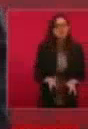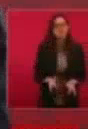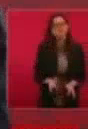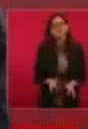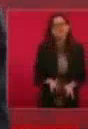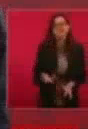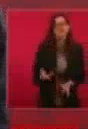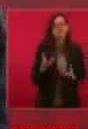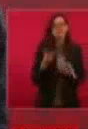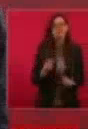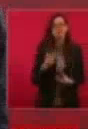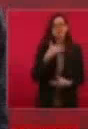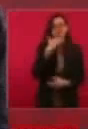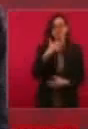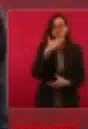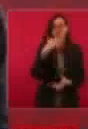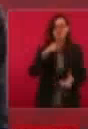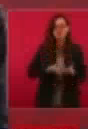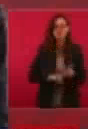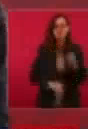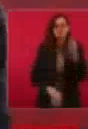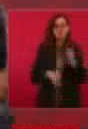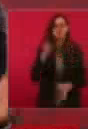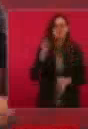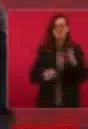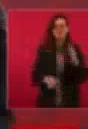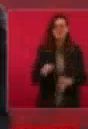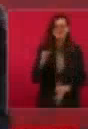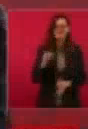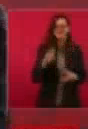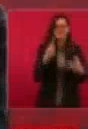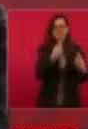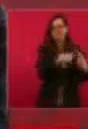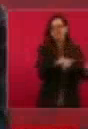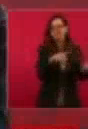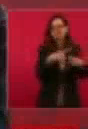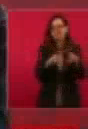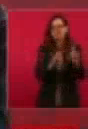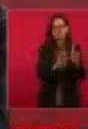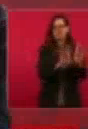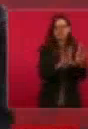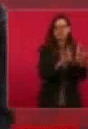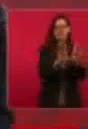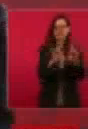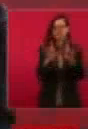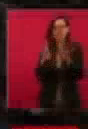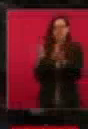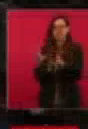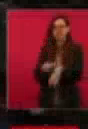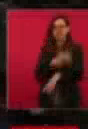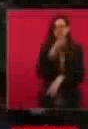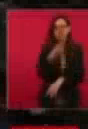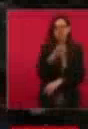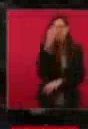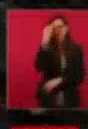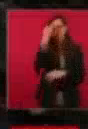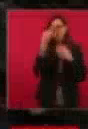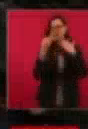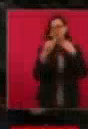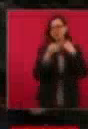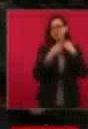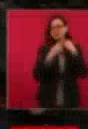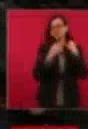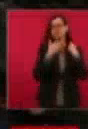Interamericana, acusando de que en nuestro país hay una alteración del orden democrático y se está gestando un novedoso golpe de